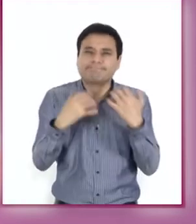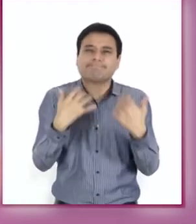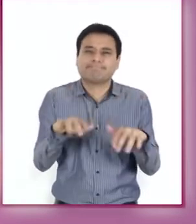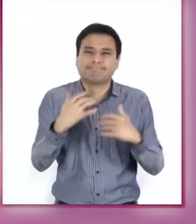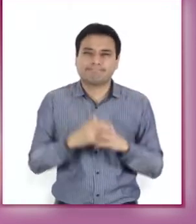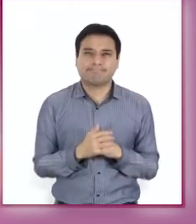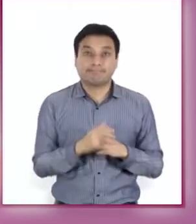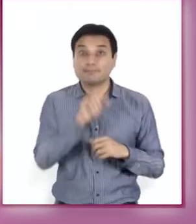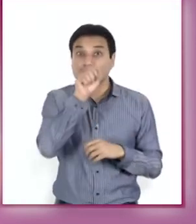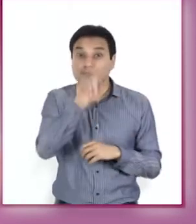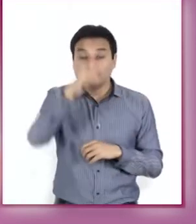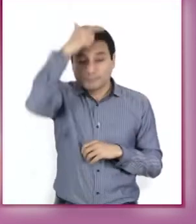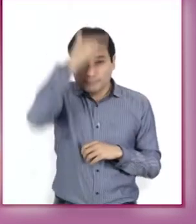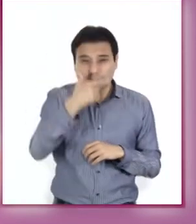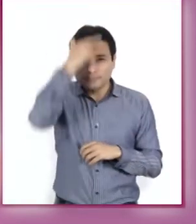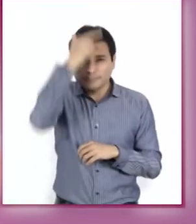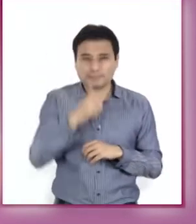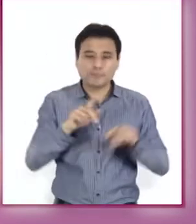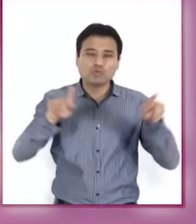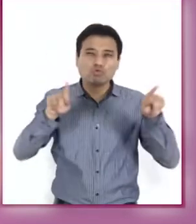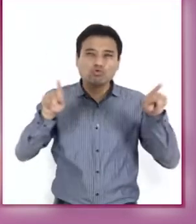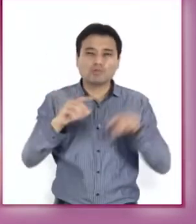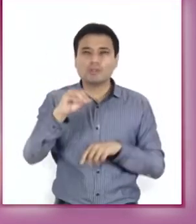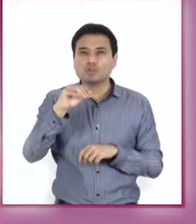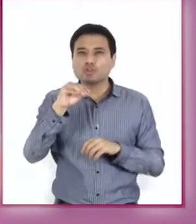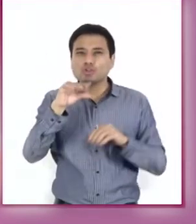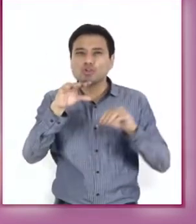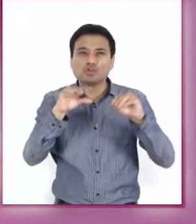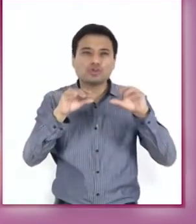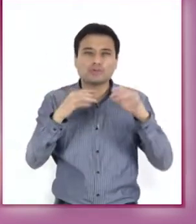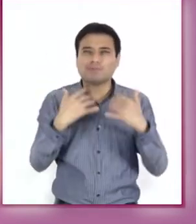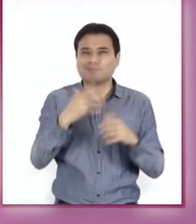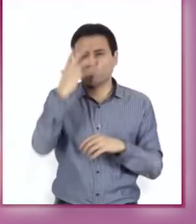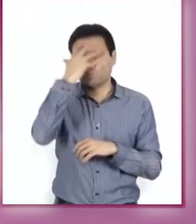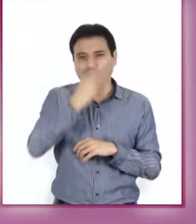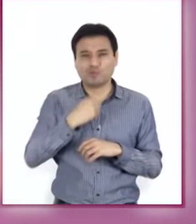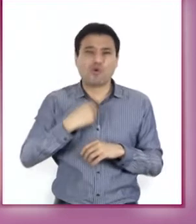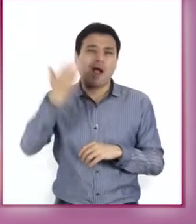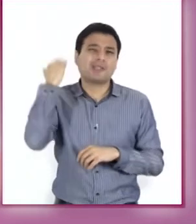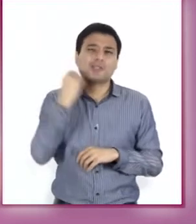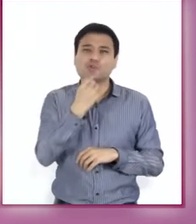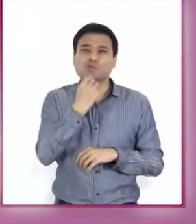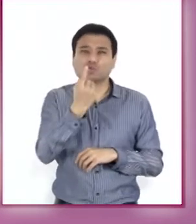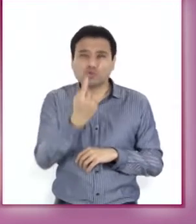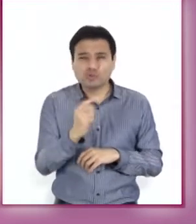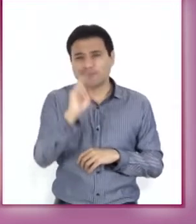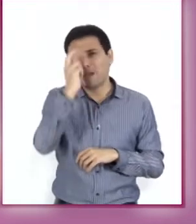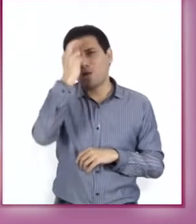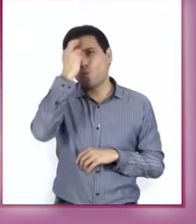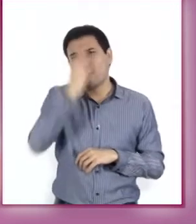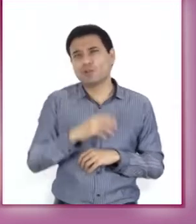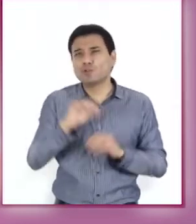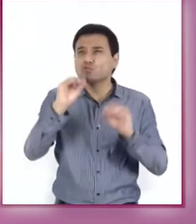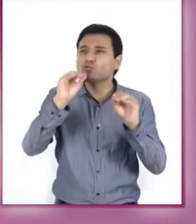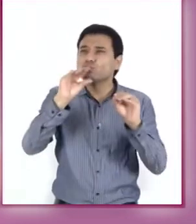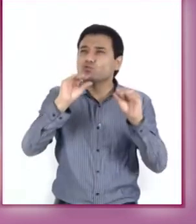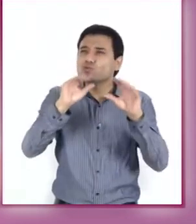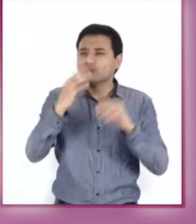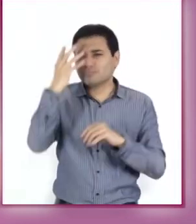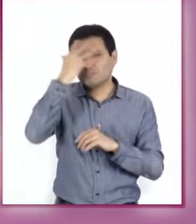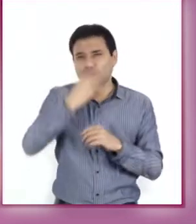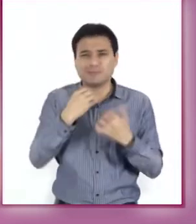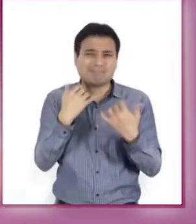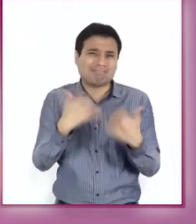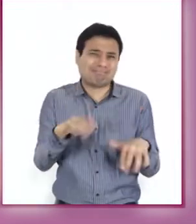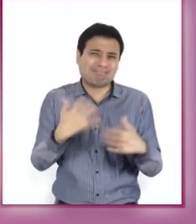luciérnagas en la noche. El recuerdo de luciérnagas cuando éramos niños puede ser uno de los más